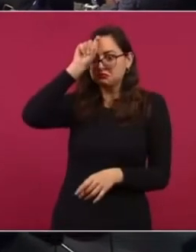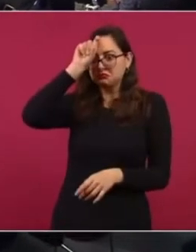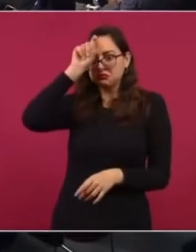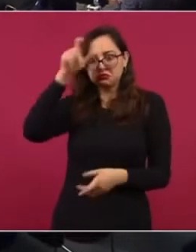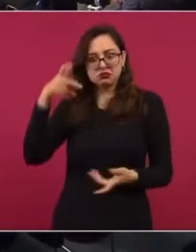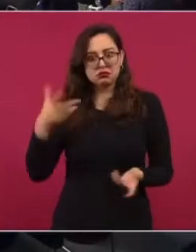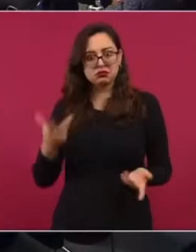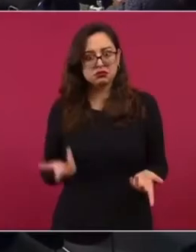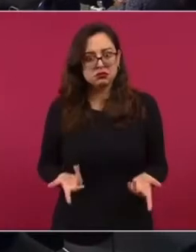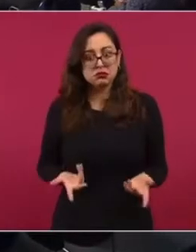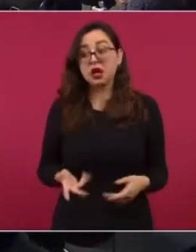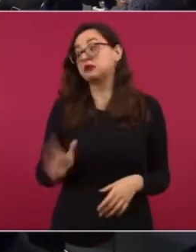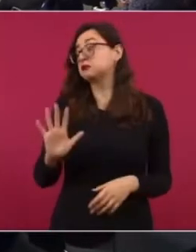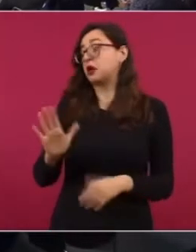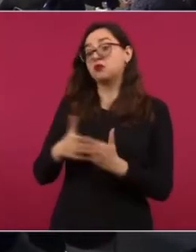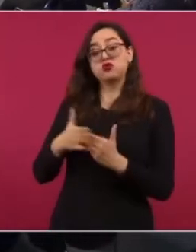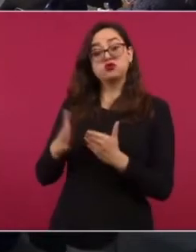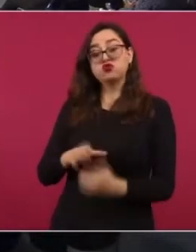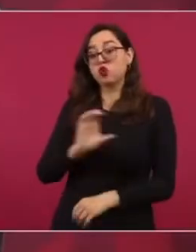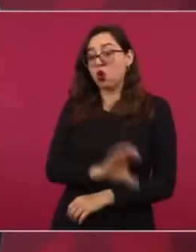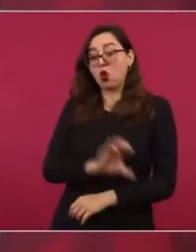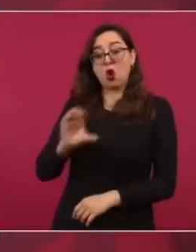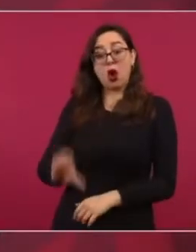Que va a aumentar la Coca-Cola.